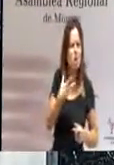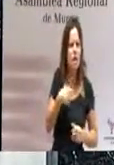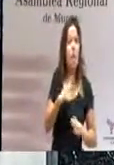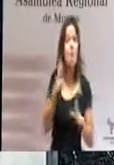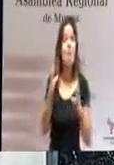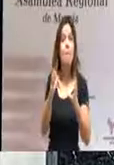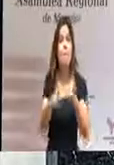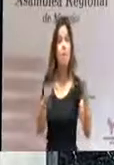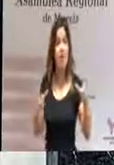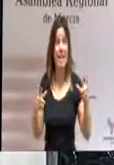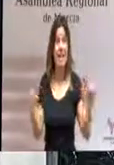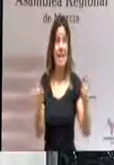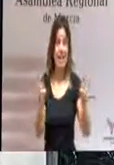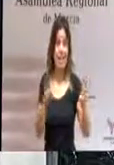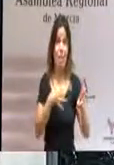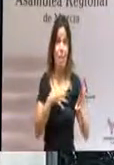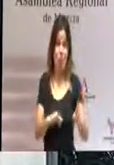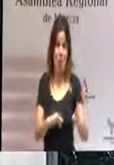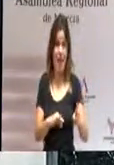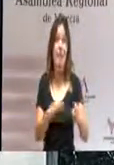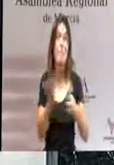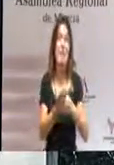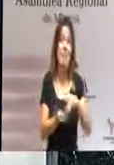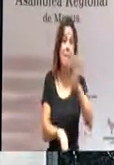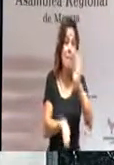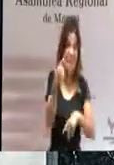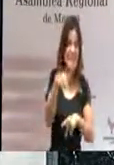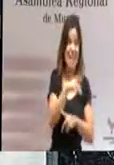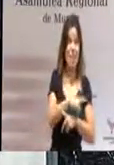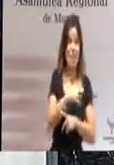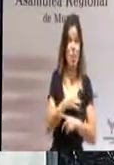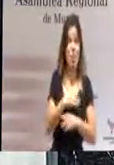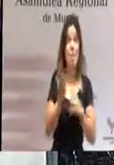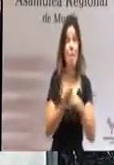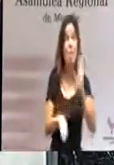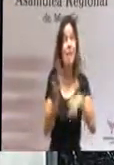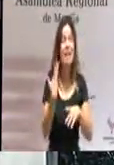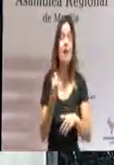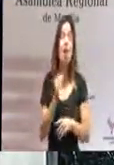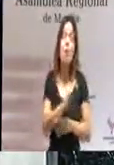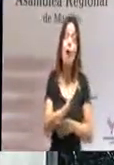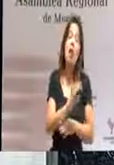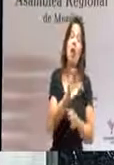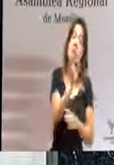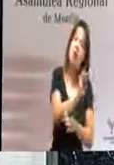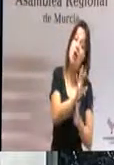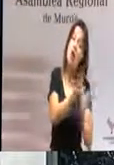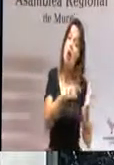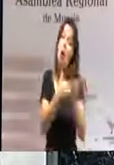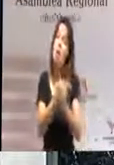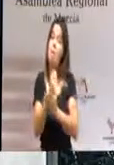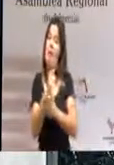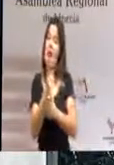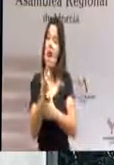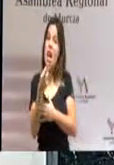población activa, más de la mitad de la población activa en esta región, cobra entre 0 y 1.000 euros al